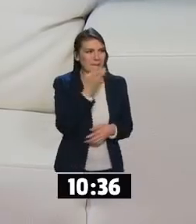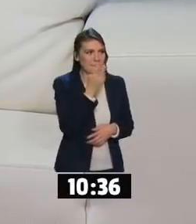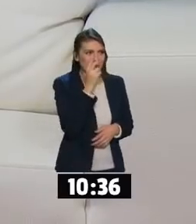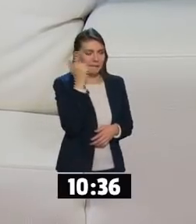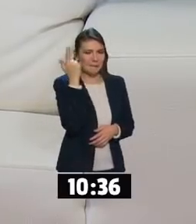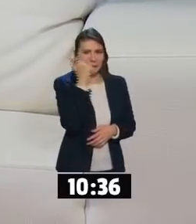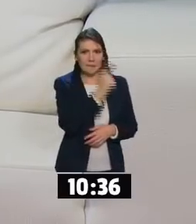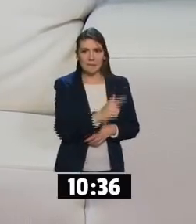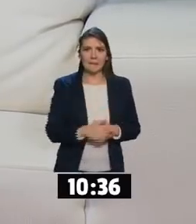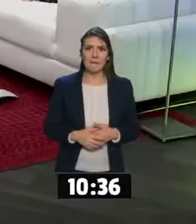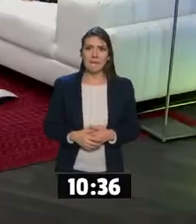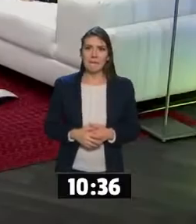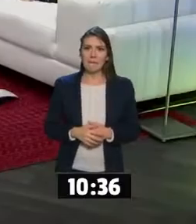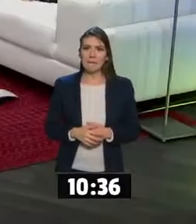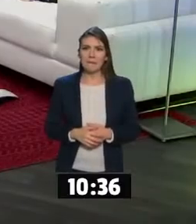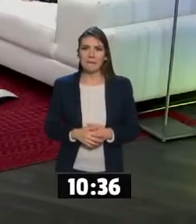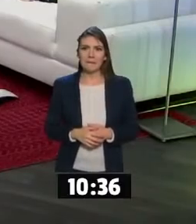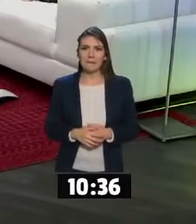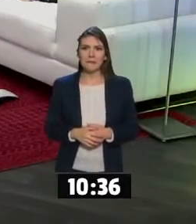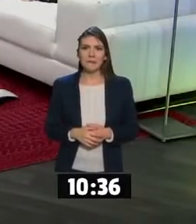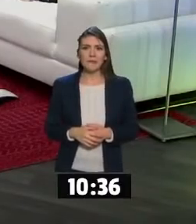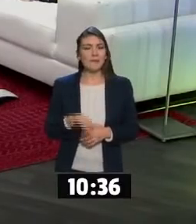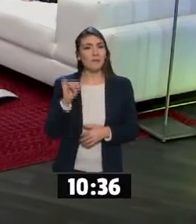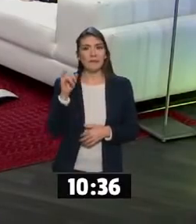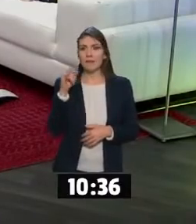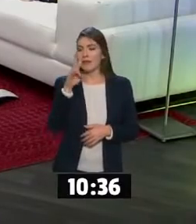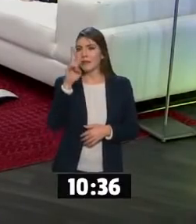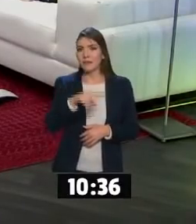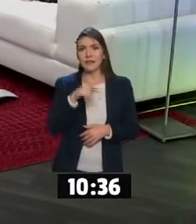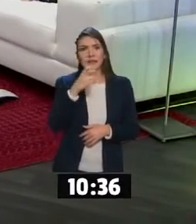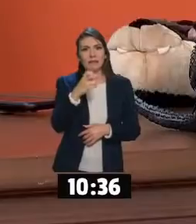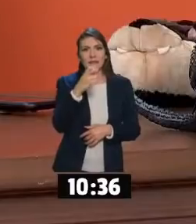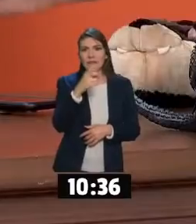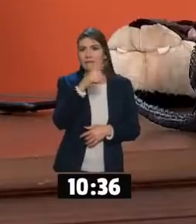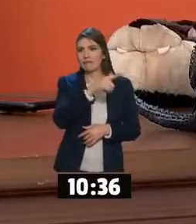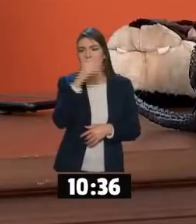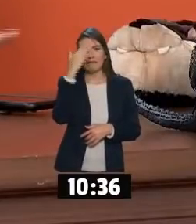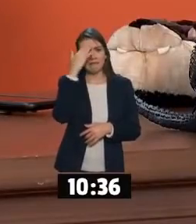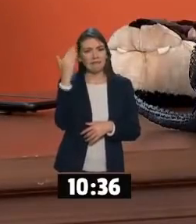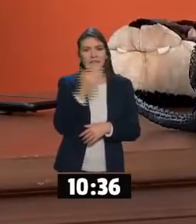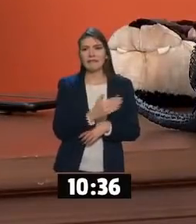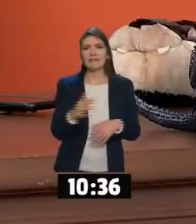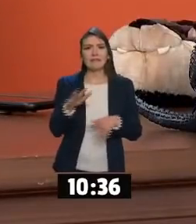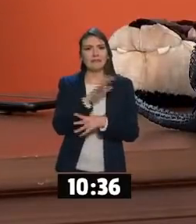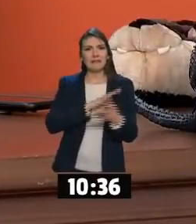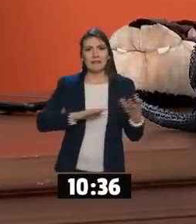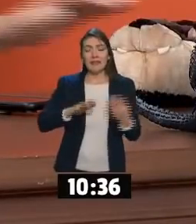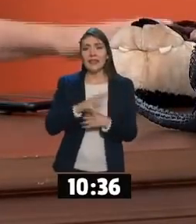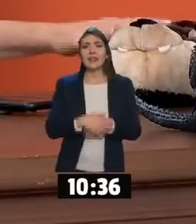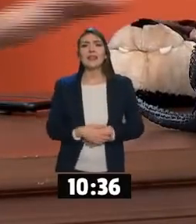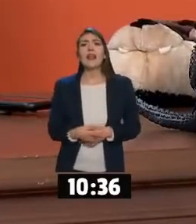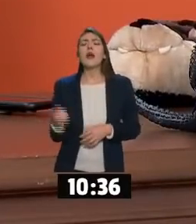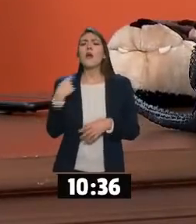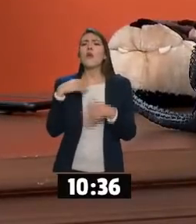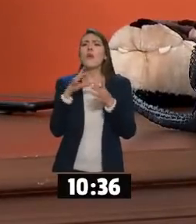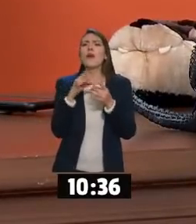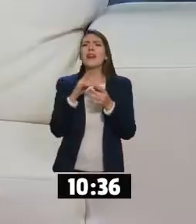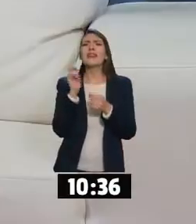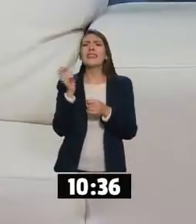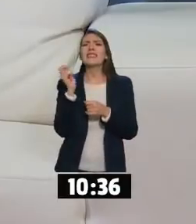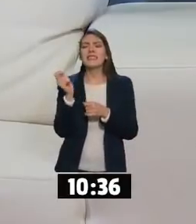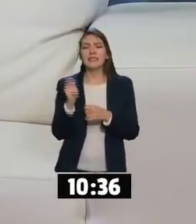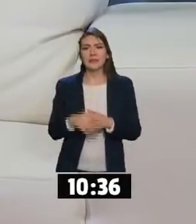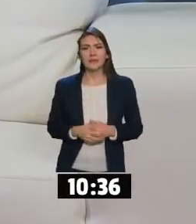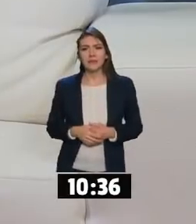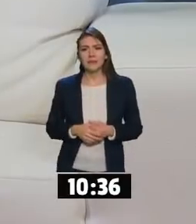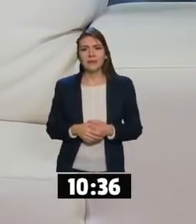un desmadre, es una locura y un desmadre. A ver, cuéntanos como de qué va para que ya nos dejes bien picados. Venga. Mira, algo de un